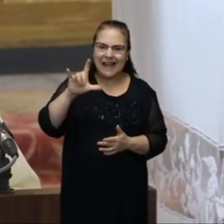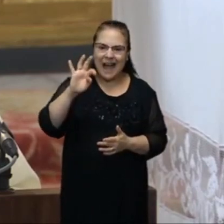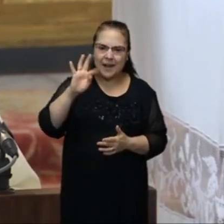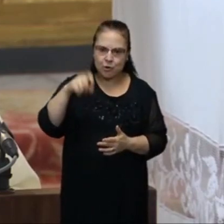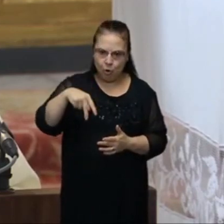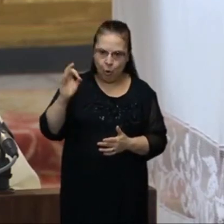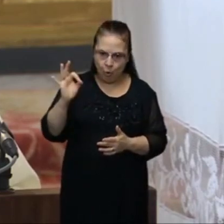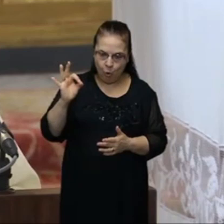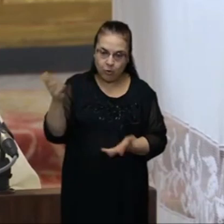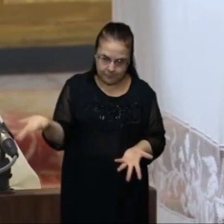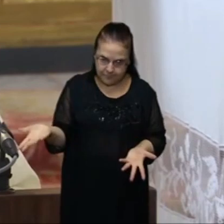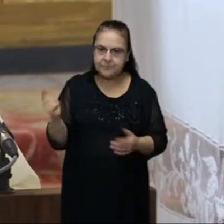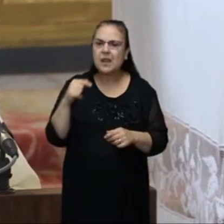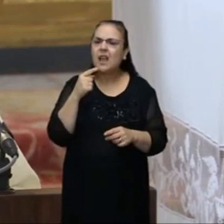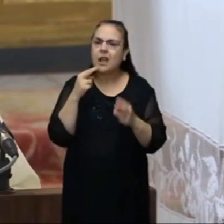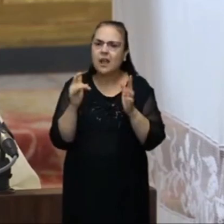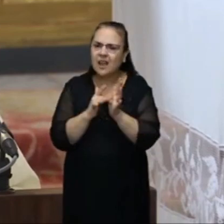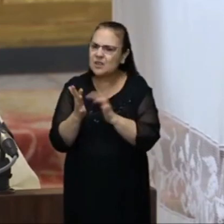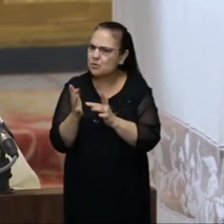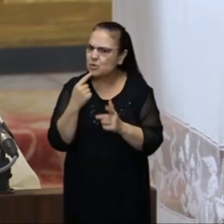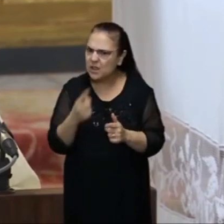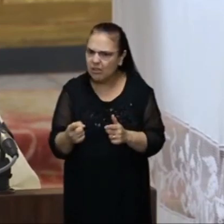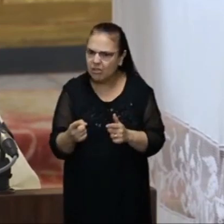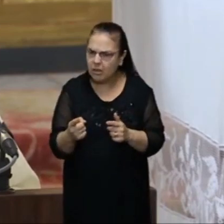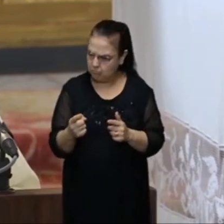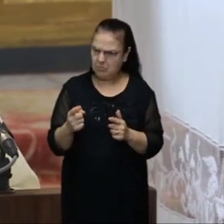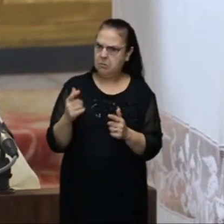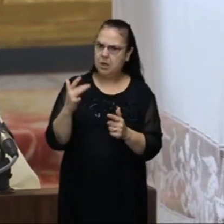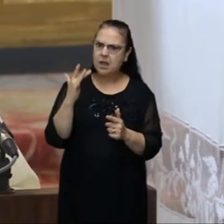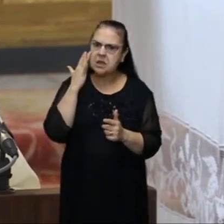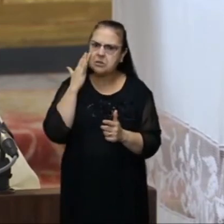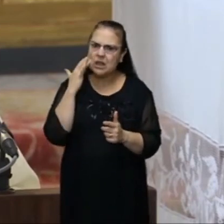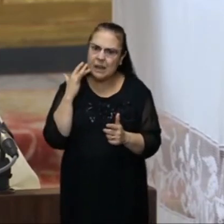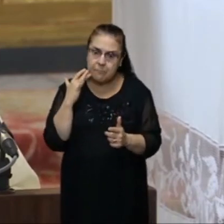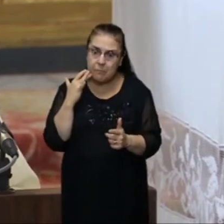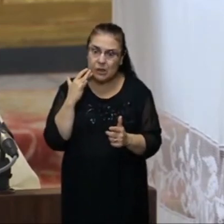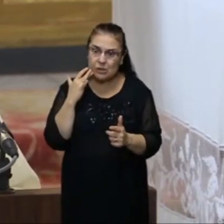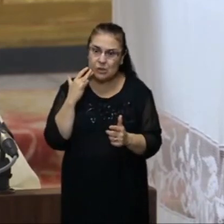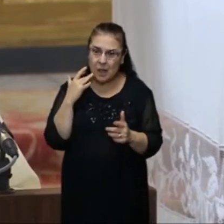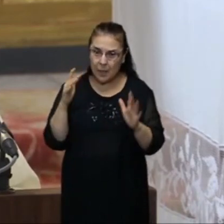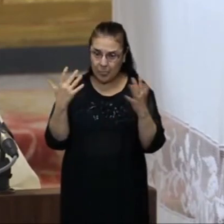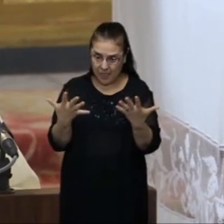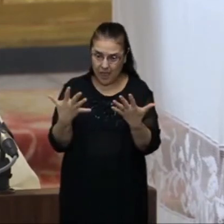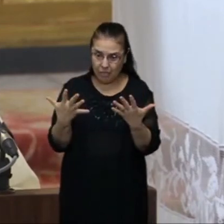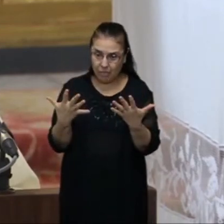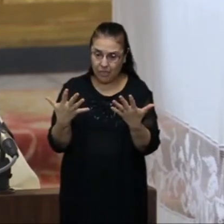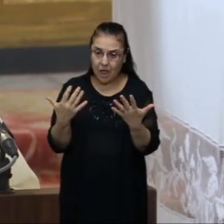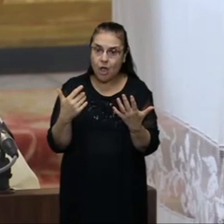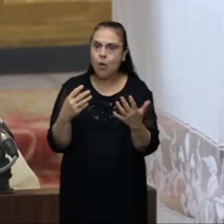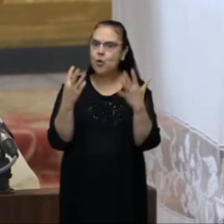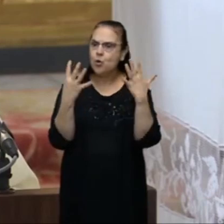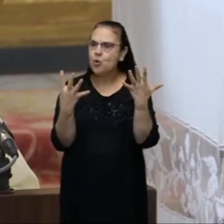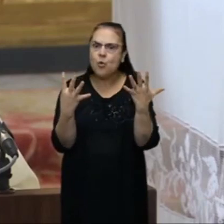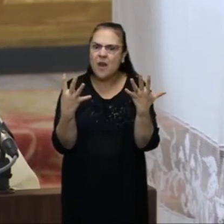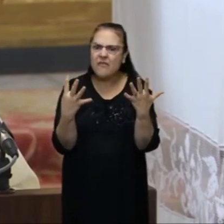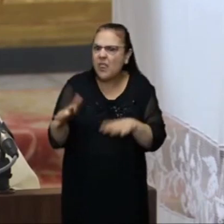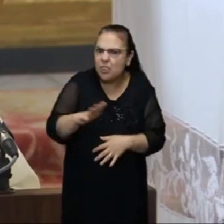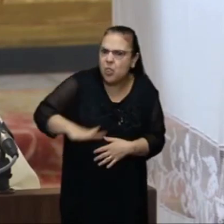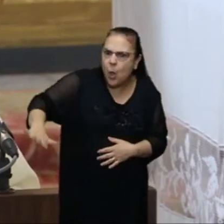y dijo: ¿no han quedado limpios los 10? ¿Los otros 9 dónde